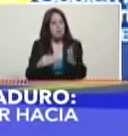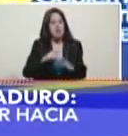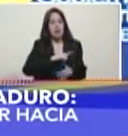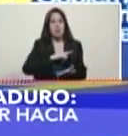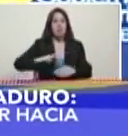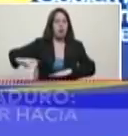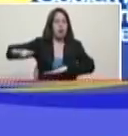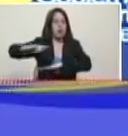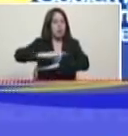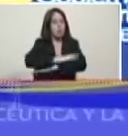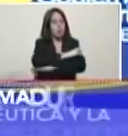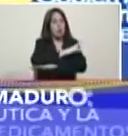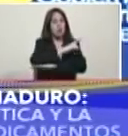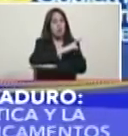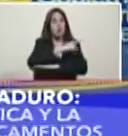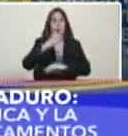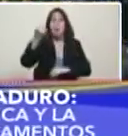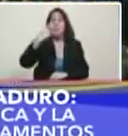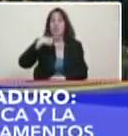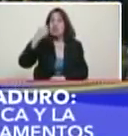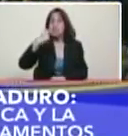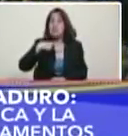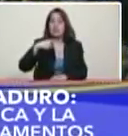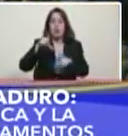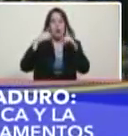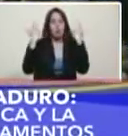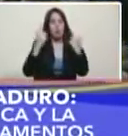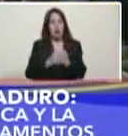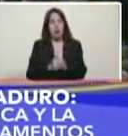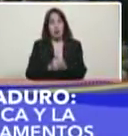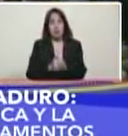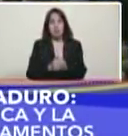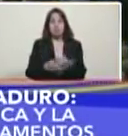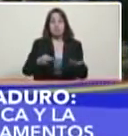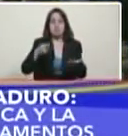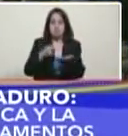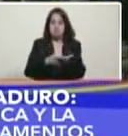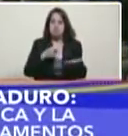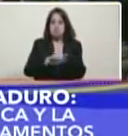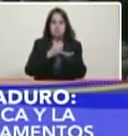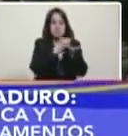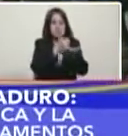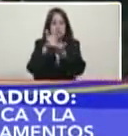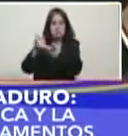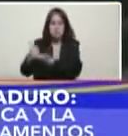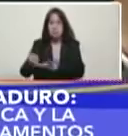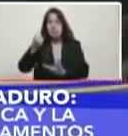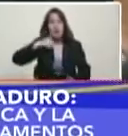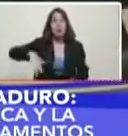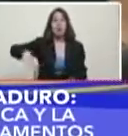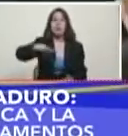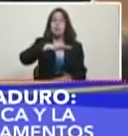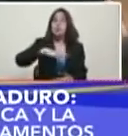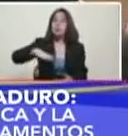Maiquetía, convertidas en medicina de alto costo para la ayuda del pueblo. Eso sí,